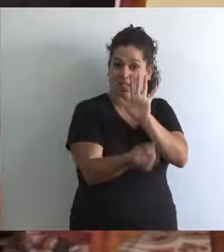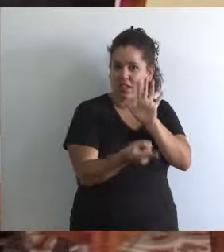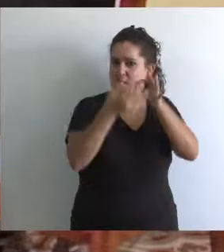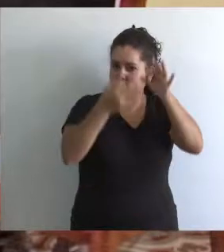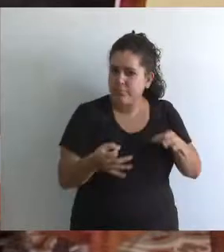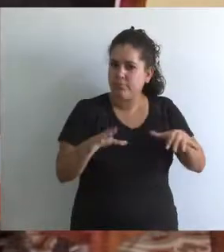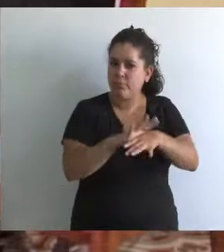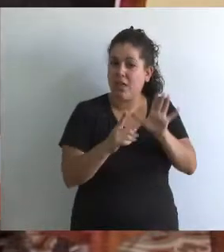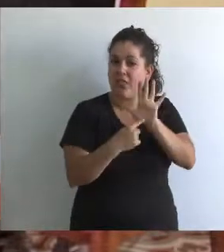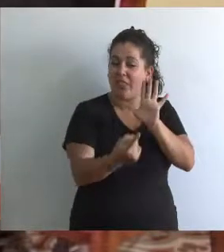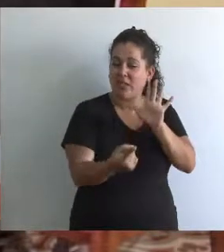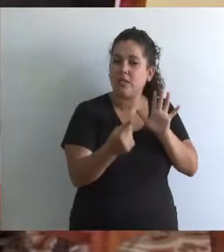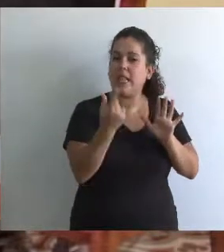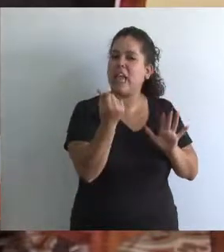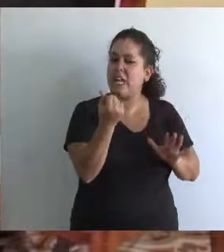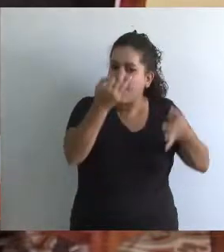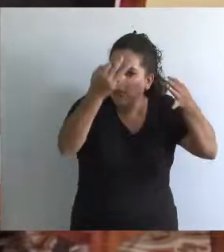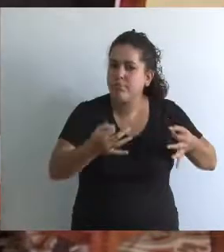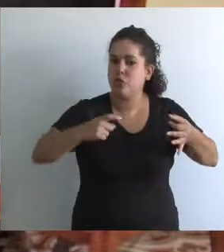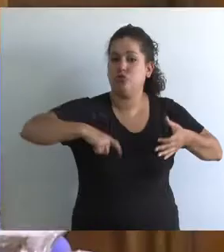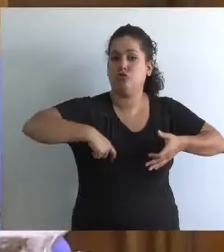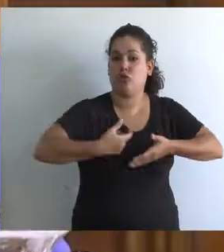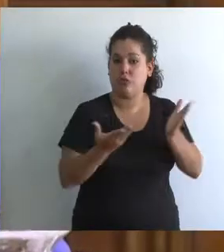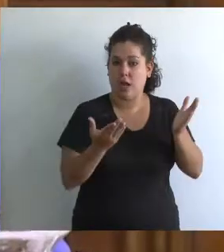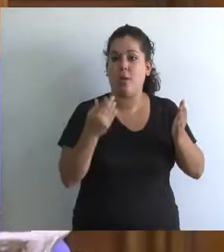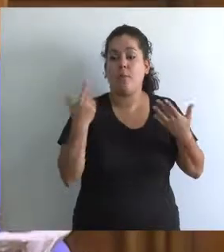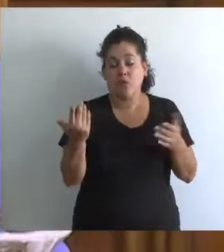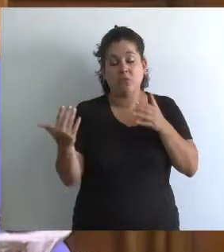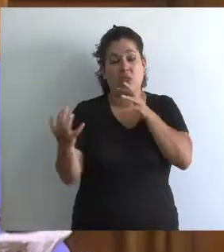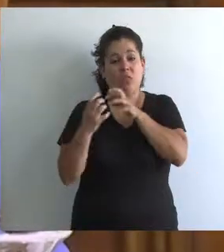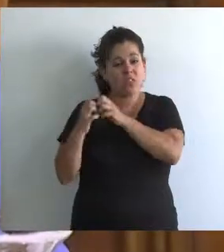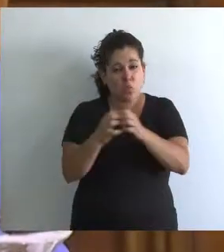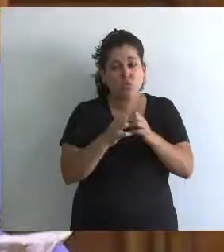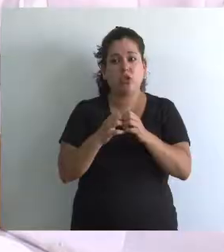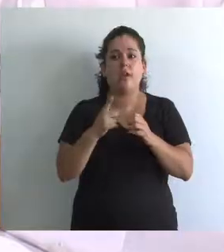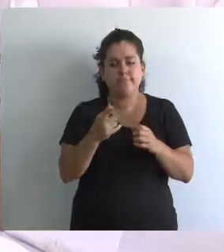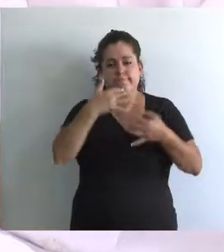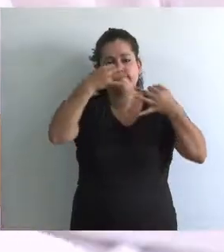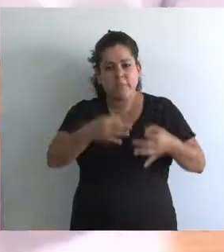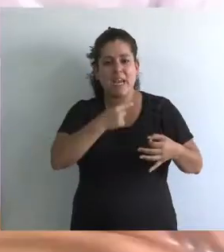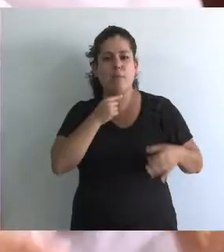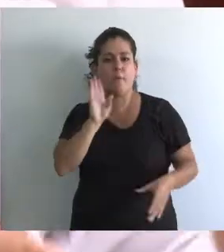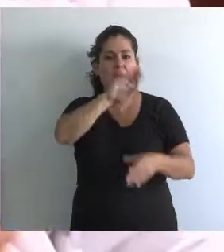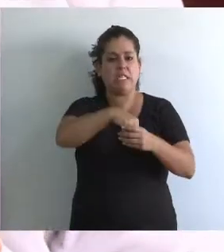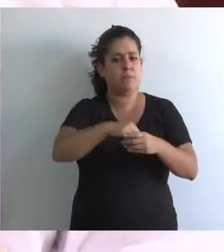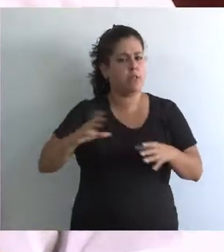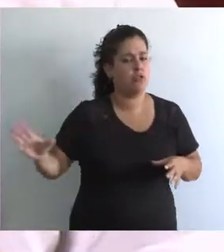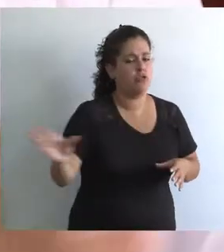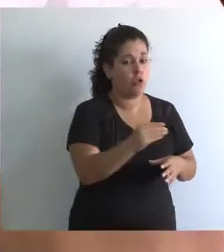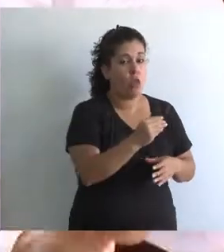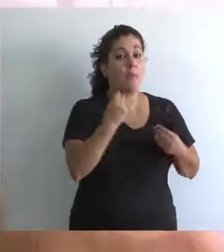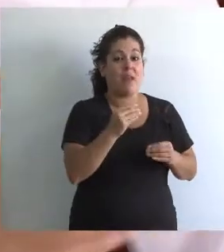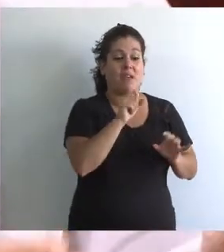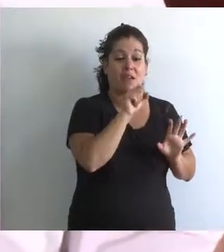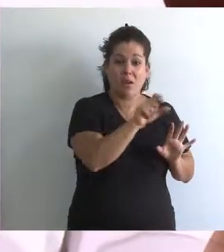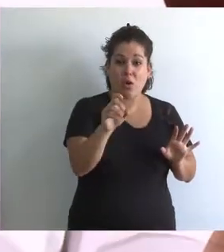dice explícitamente una tarifa social para los clubes. Y otra discusión es lograr un presupuesto participativo, o sea, no asignar solamente recursos, sino